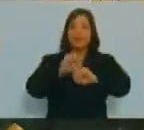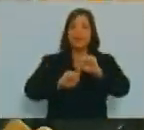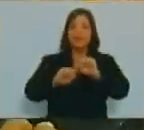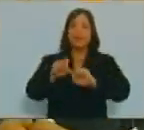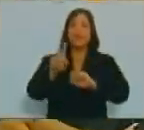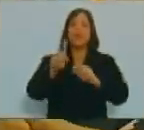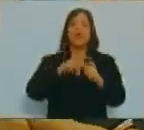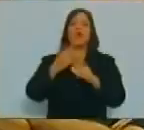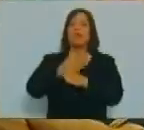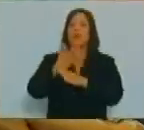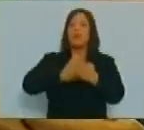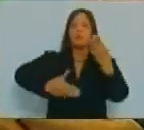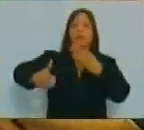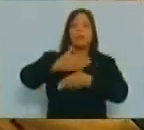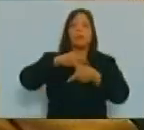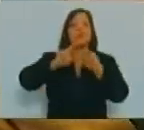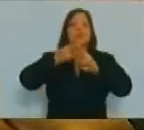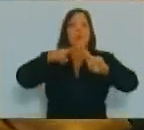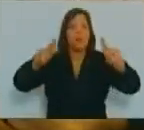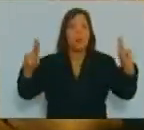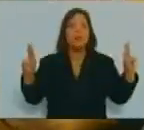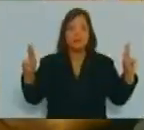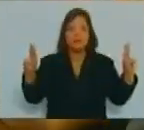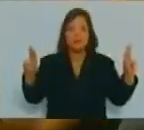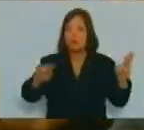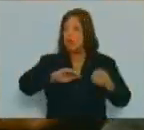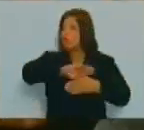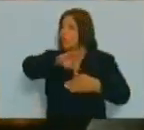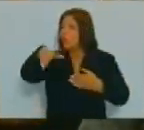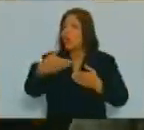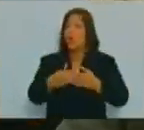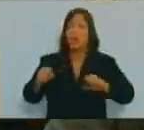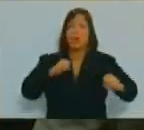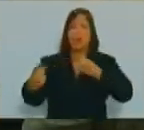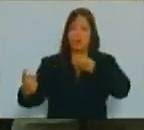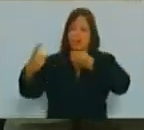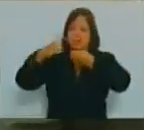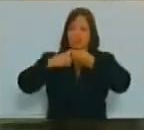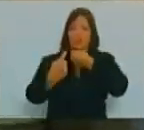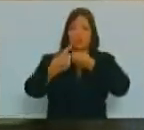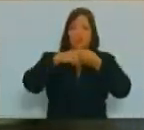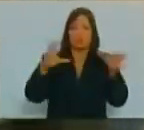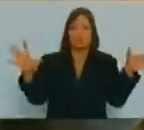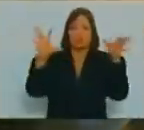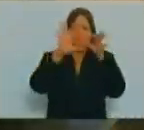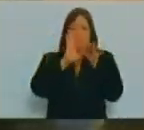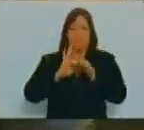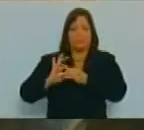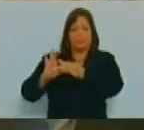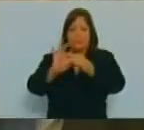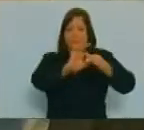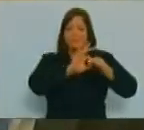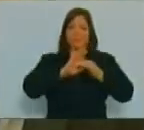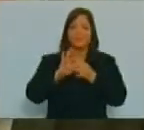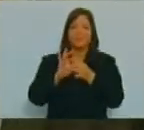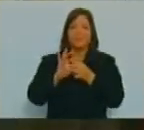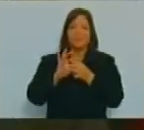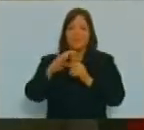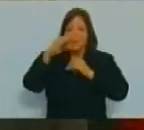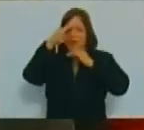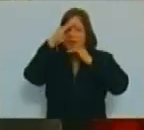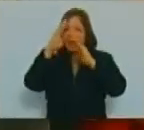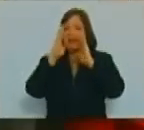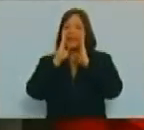convivencia solidaria y paz y todos los movimientos sociales deben unirse para atender